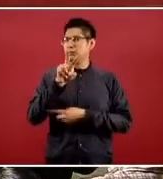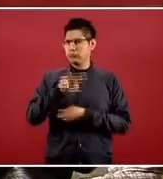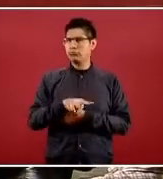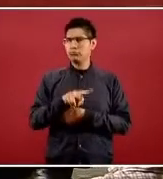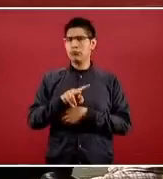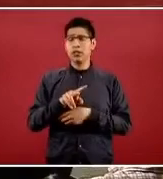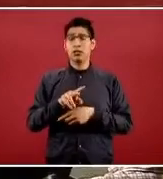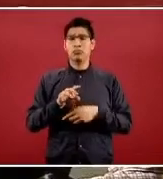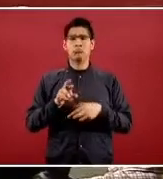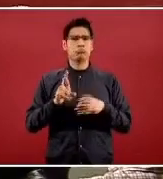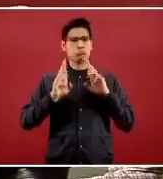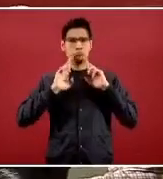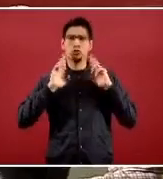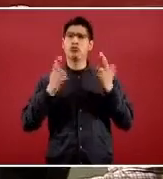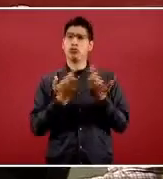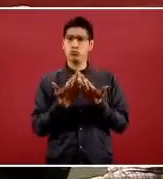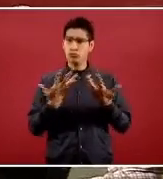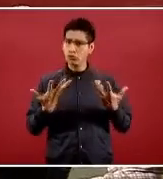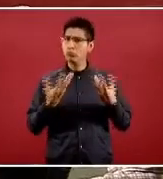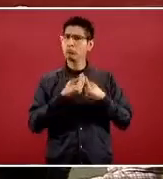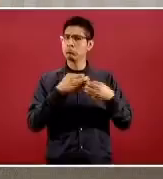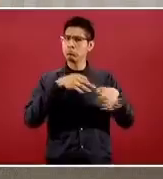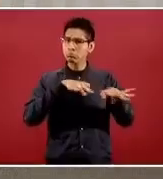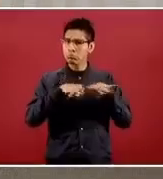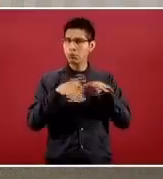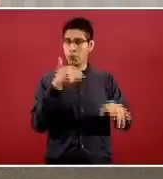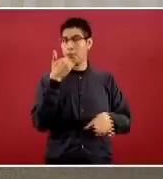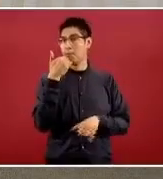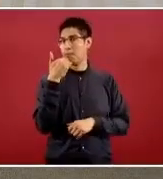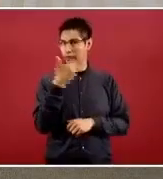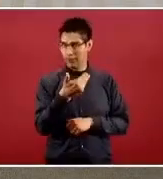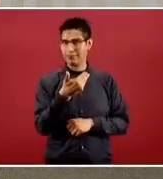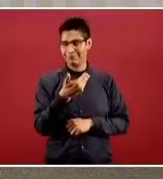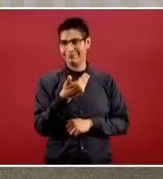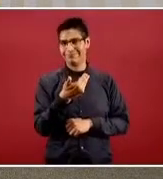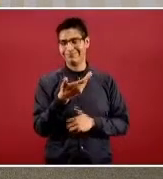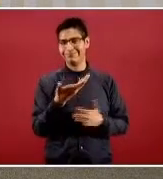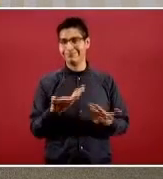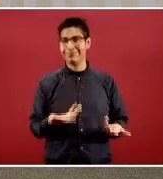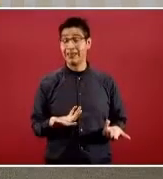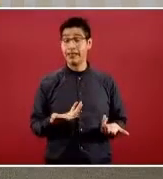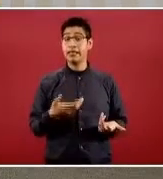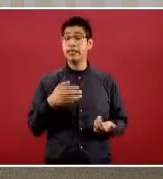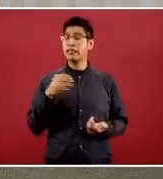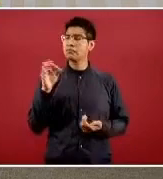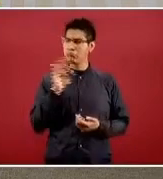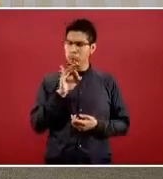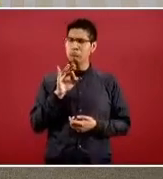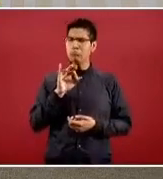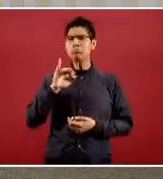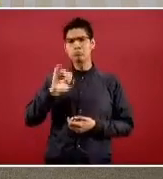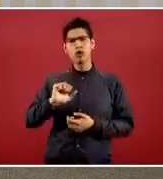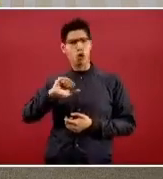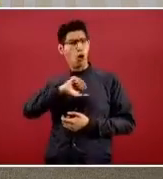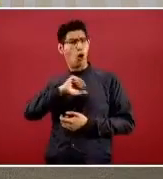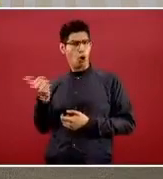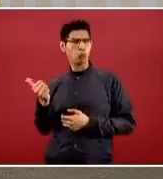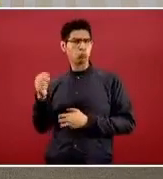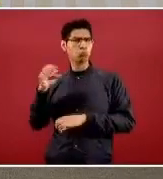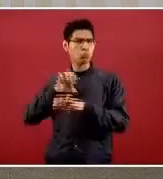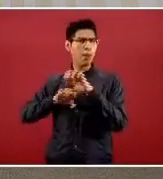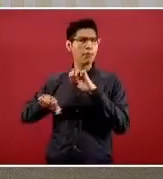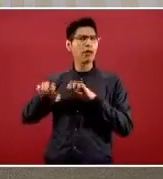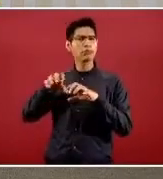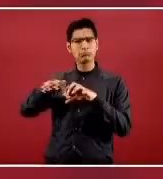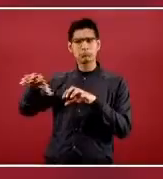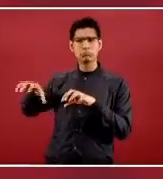trabajo unido en el sector salud, independientemente de la colaboración también de otros sectores que iremos